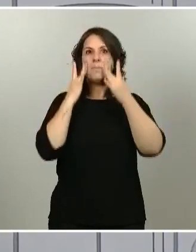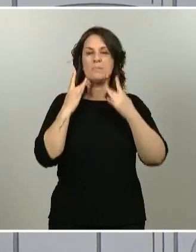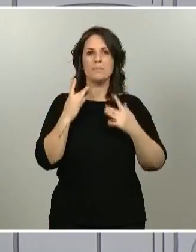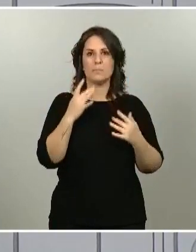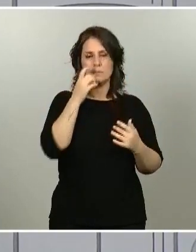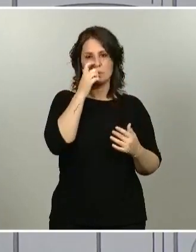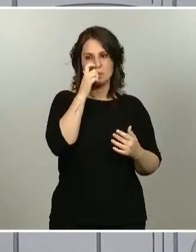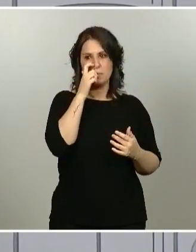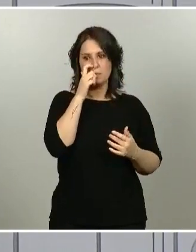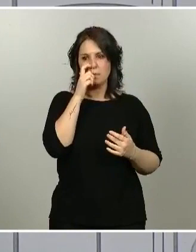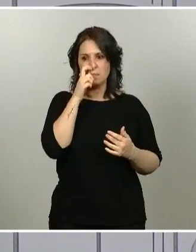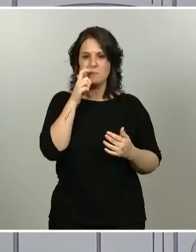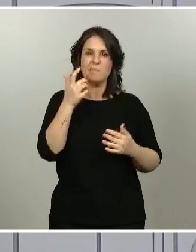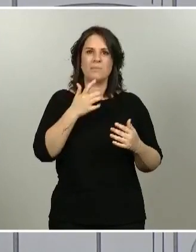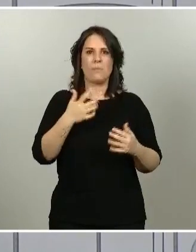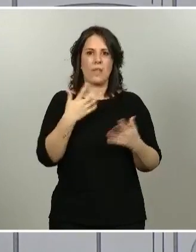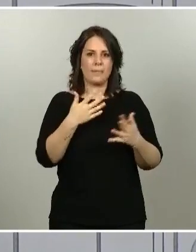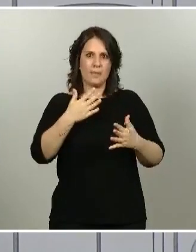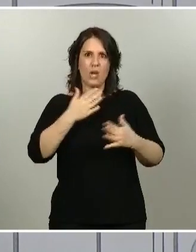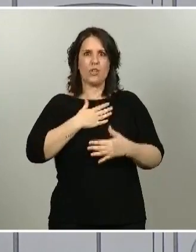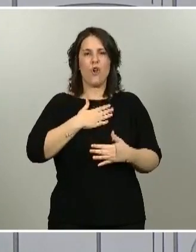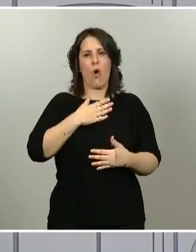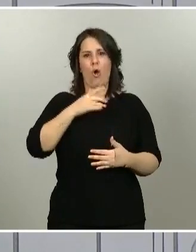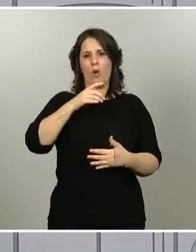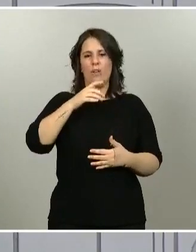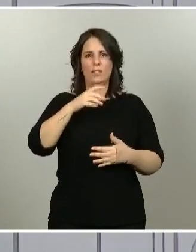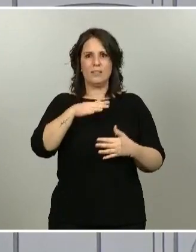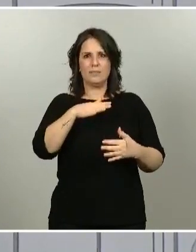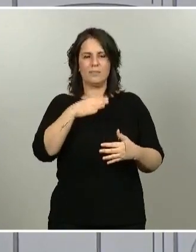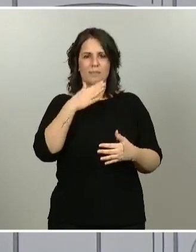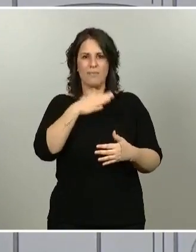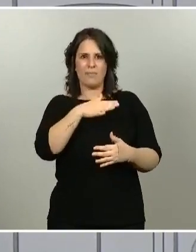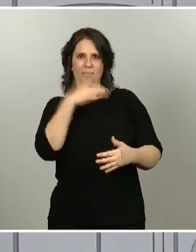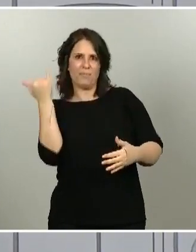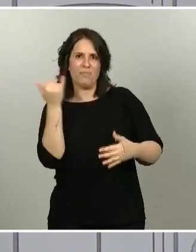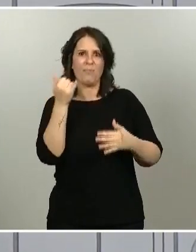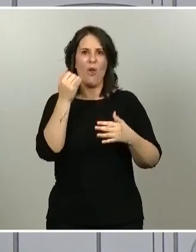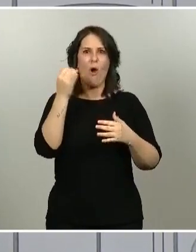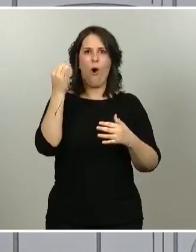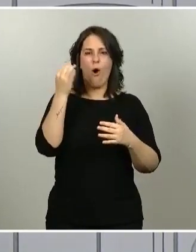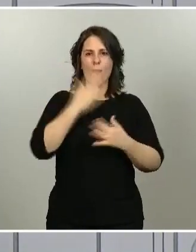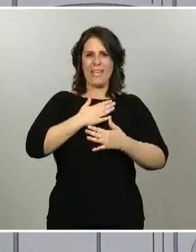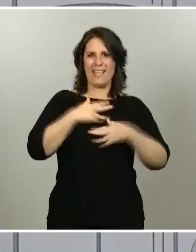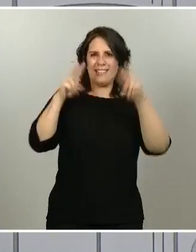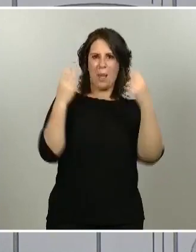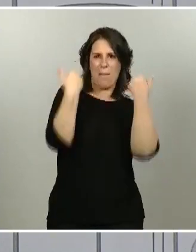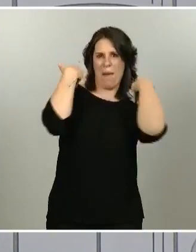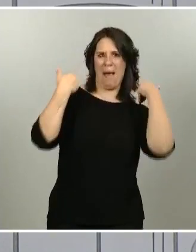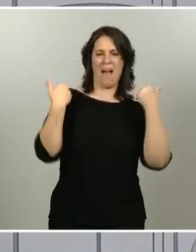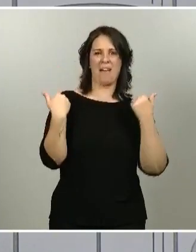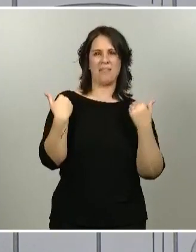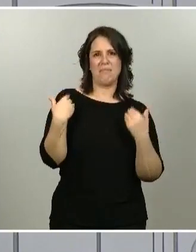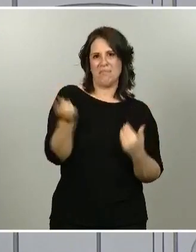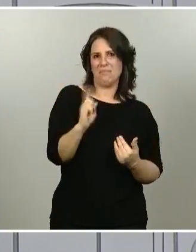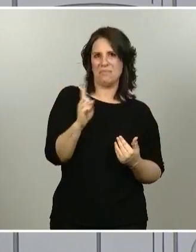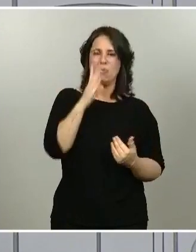es el tipo de lenguaje que yo suelo utilizar y no es el tipo de lenguaje al que estoy habituado, por lo tanto, preferiría no entrar en mucho detalle de la valoración de la orden. Sí que